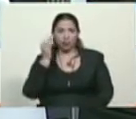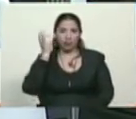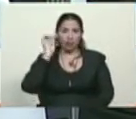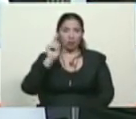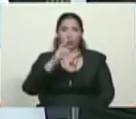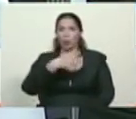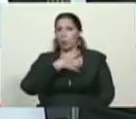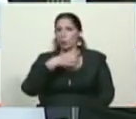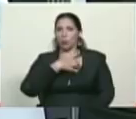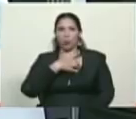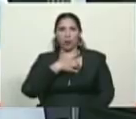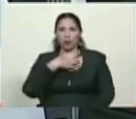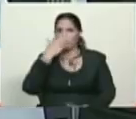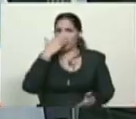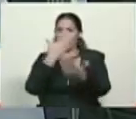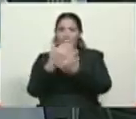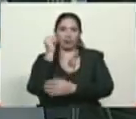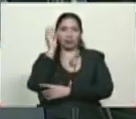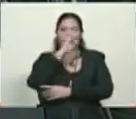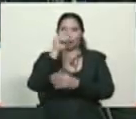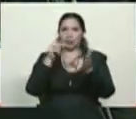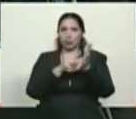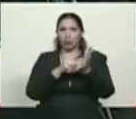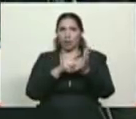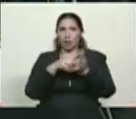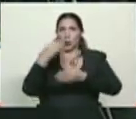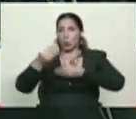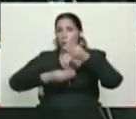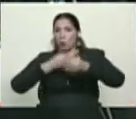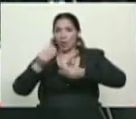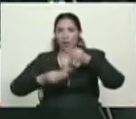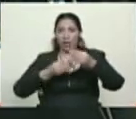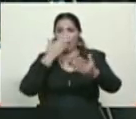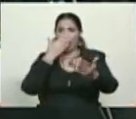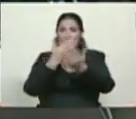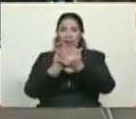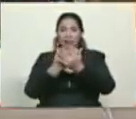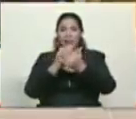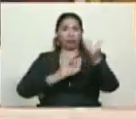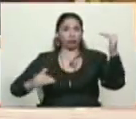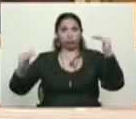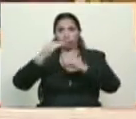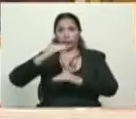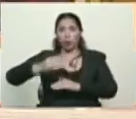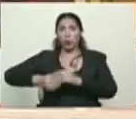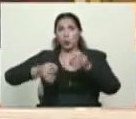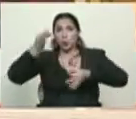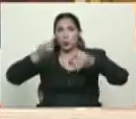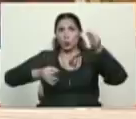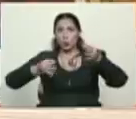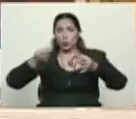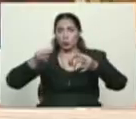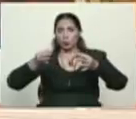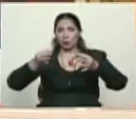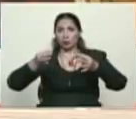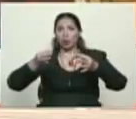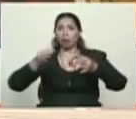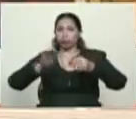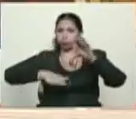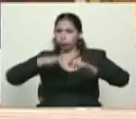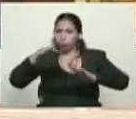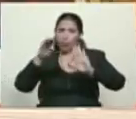tomar posesión ante la Asamblea Nacional, lo hará ante el Tribunal Supremo de Justicia. Así lo hice, cumpliendo un paso